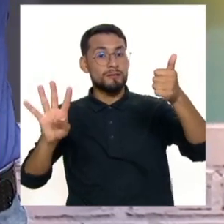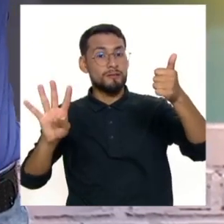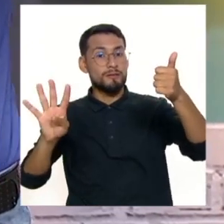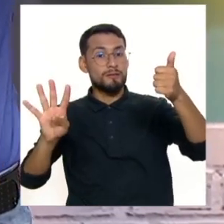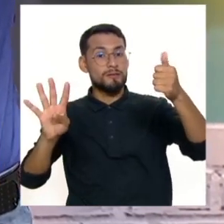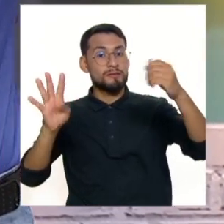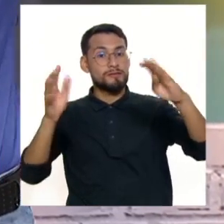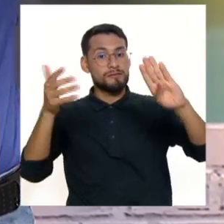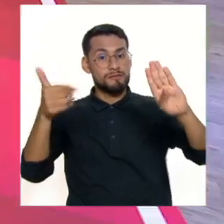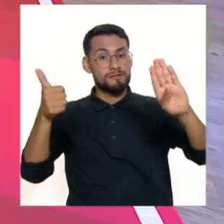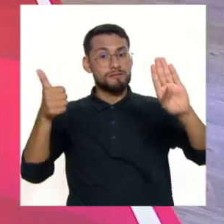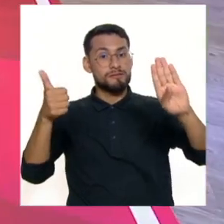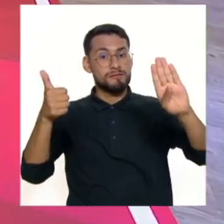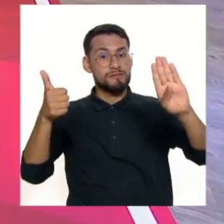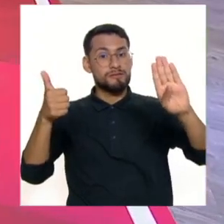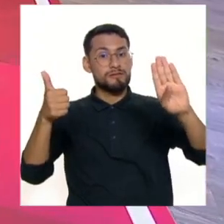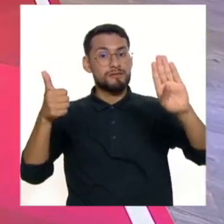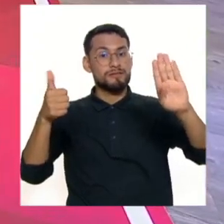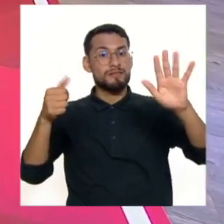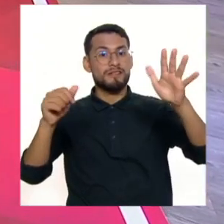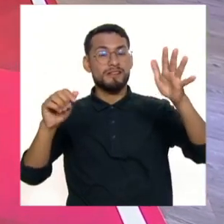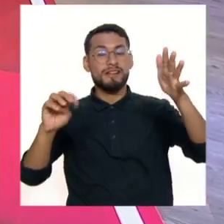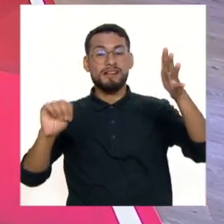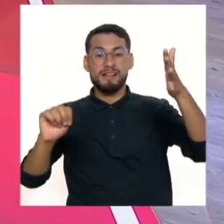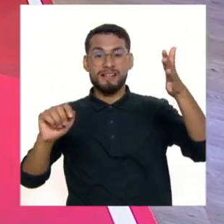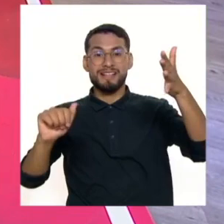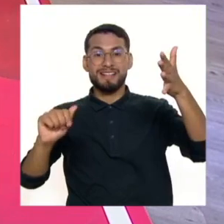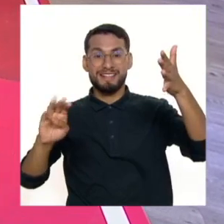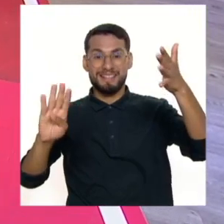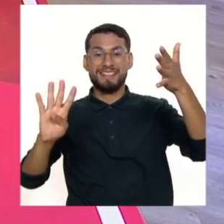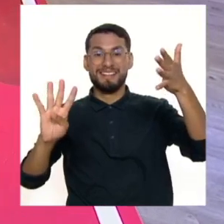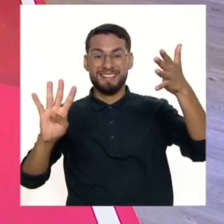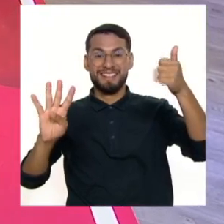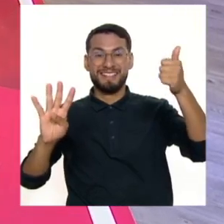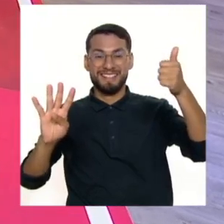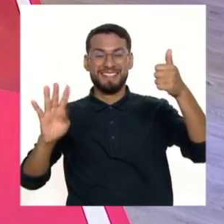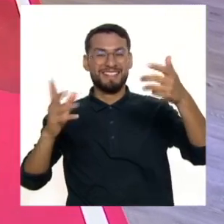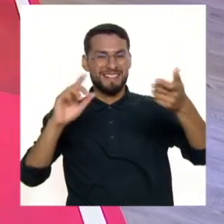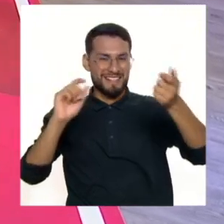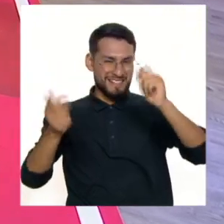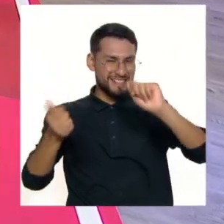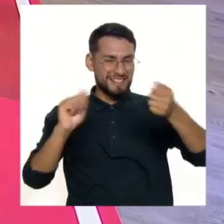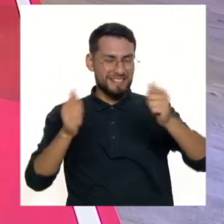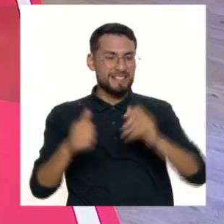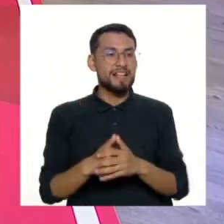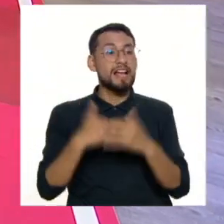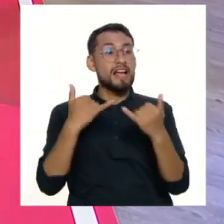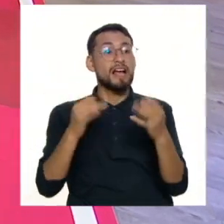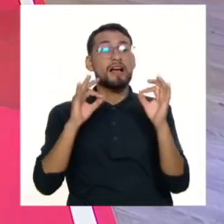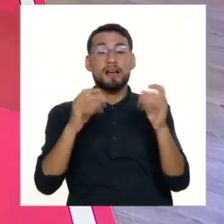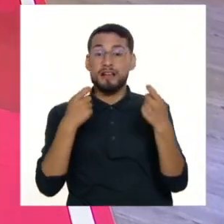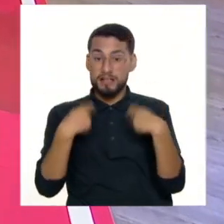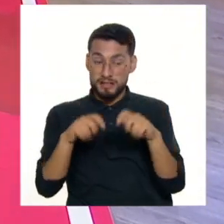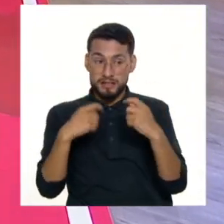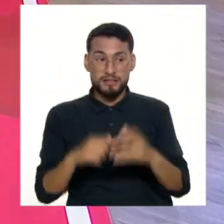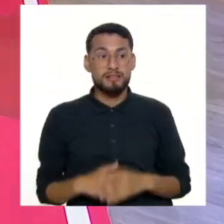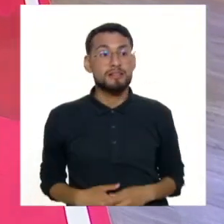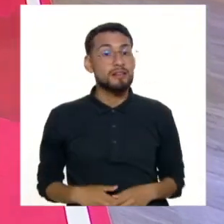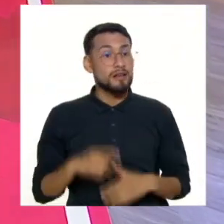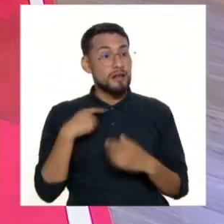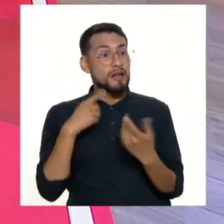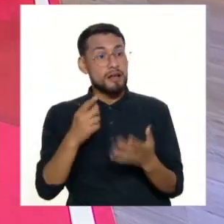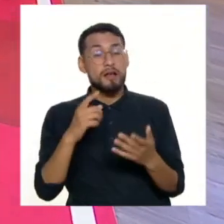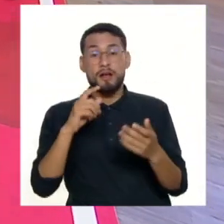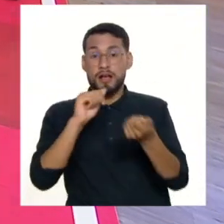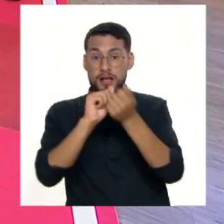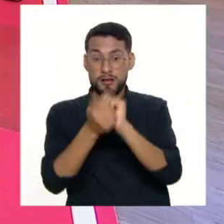movimiento? No, fácil, fácil, ¿no? Si lo hago lento, sí. Ahora, ese mismo movimiento lo vamos a hacer en forma simultánea, cuando yo te diga cambio. A